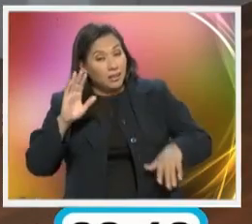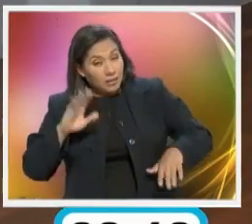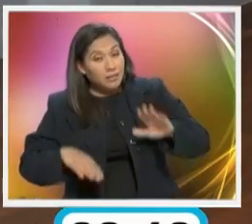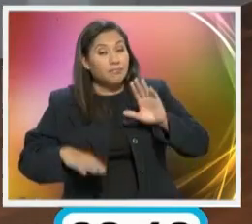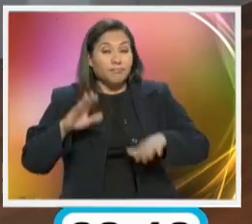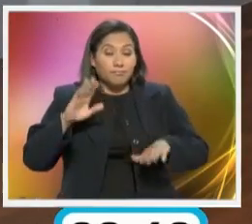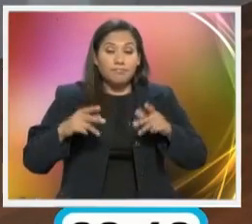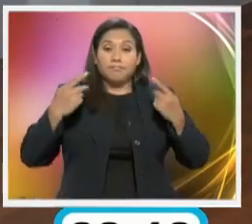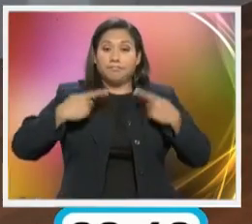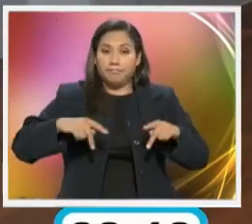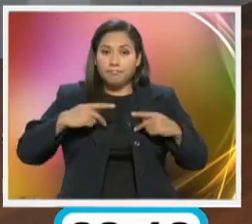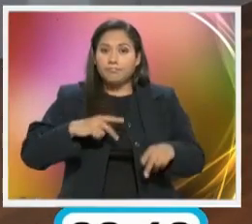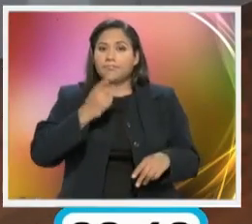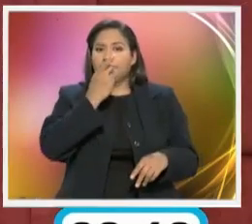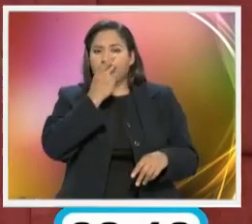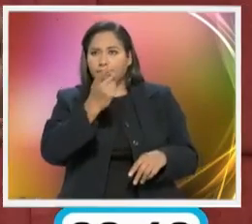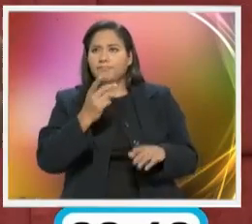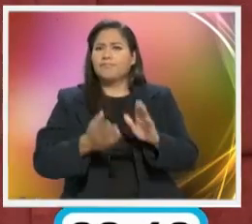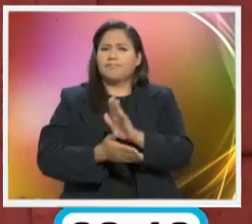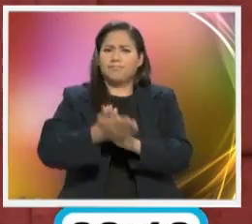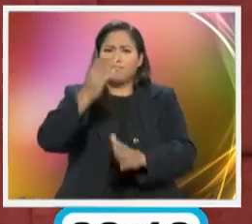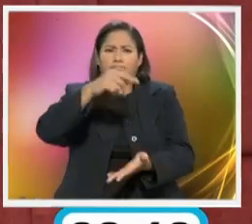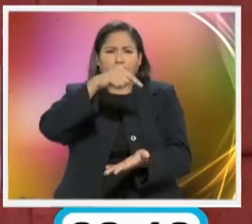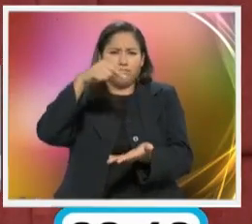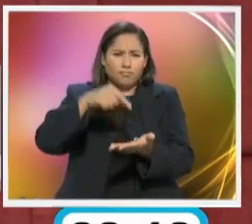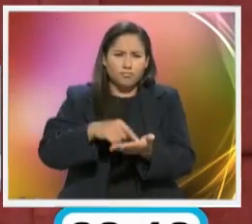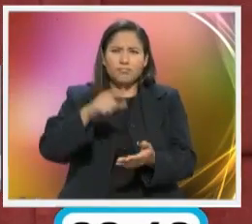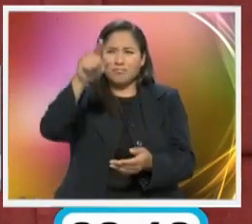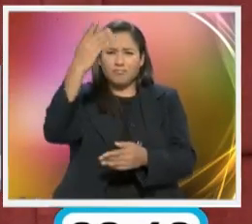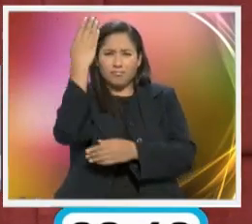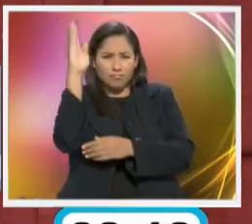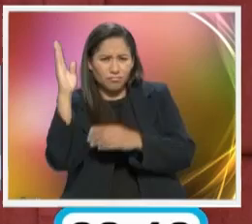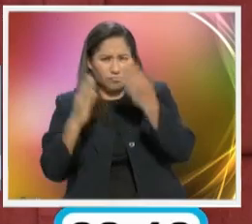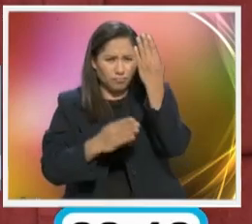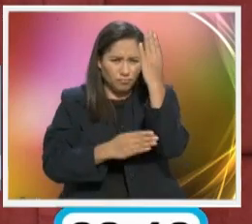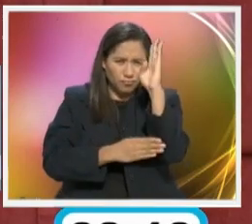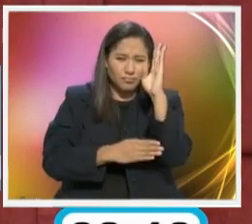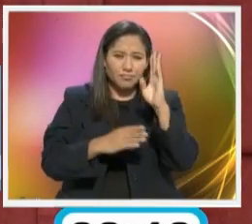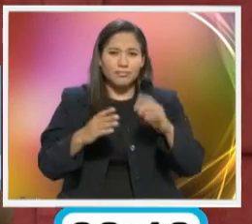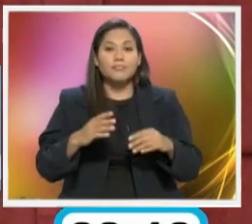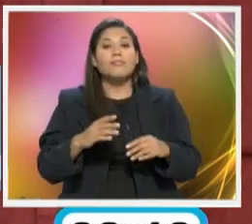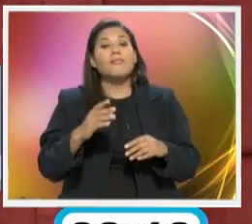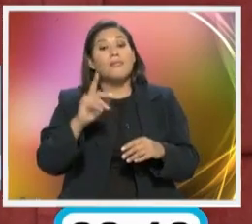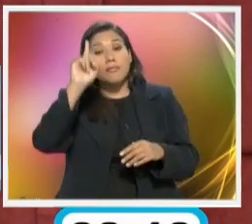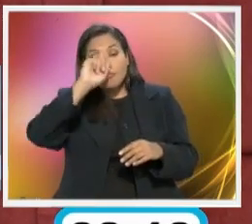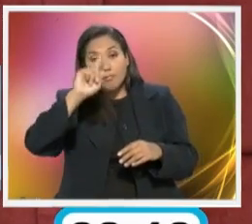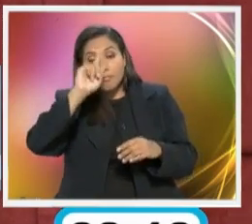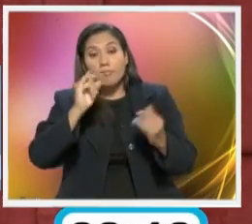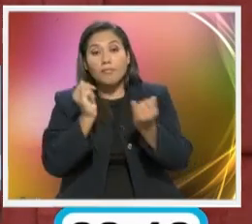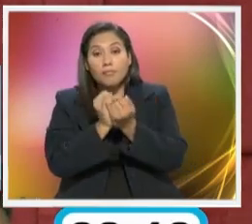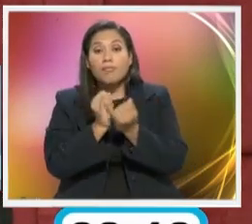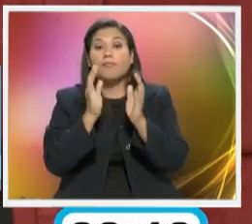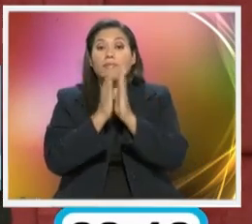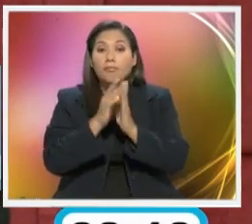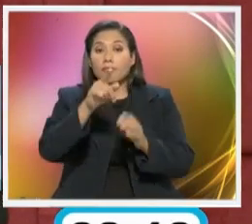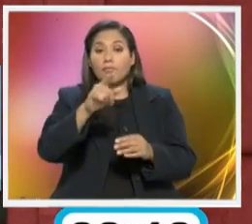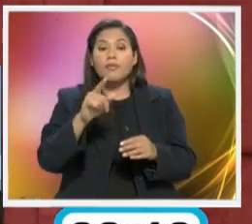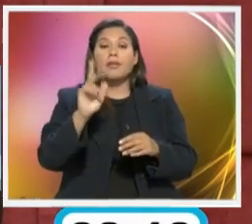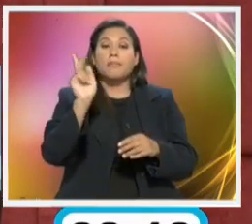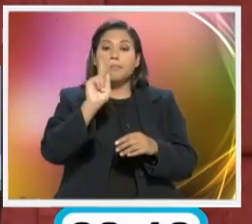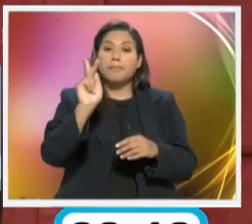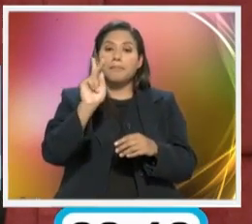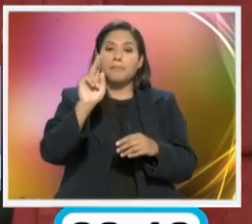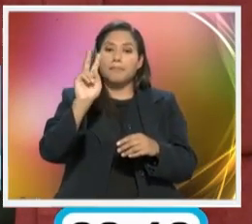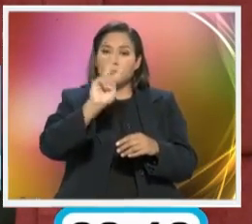casos, la gente que dice que voy a una región endémica, pues le recomendamos también el tomar complejo B, por